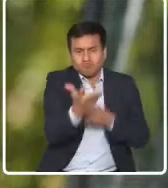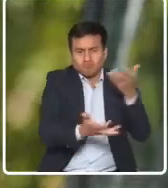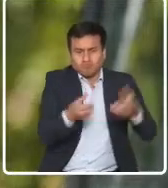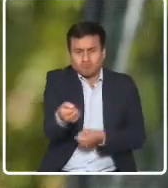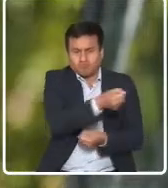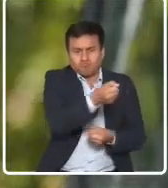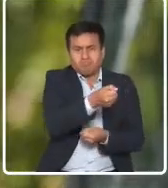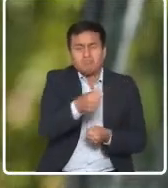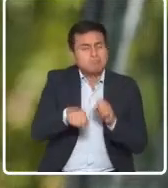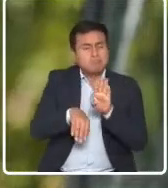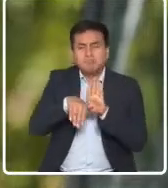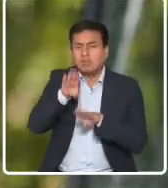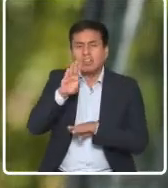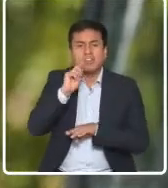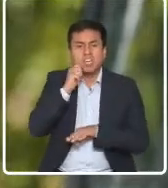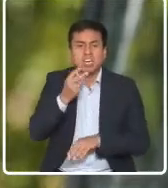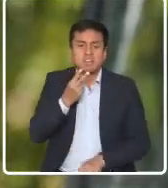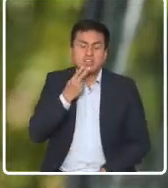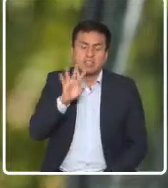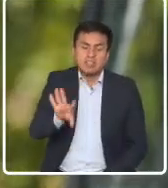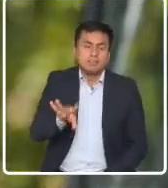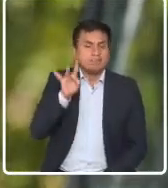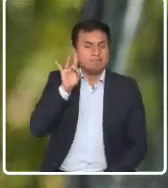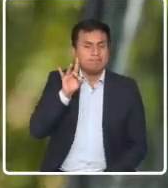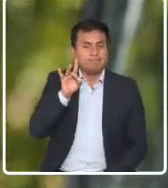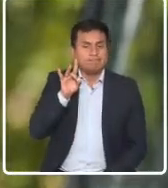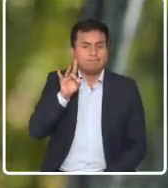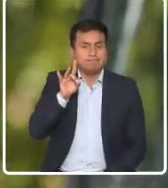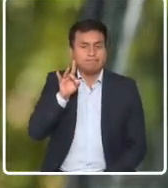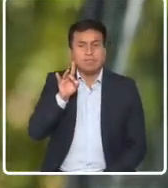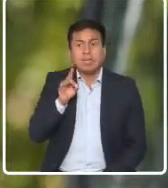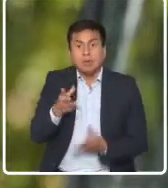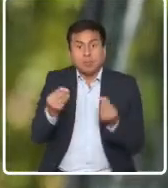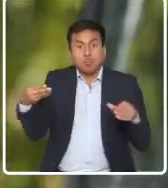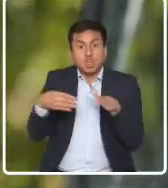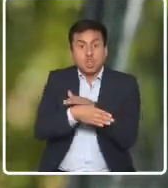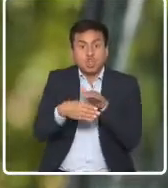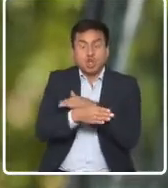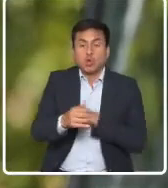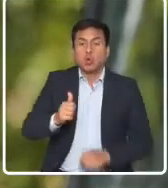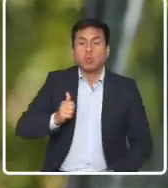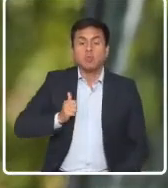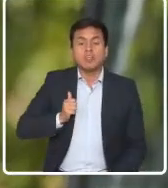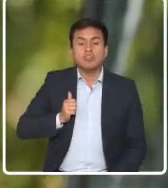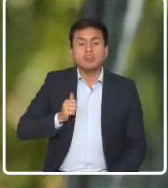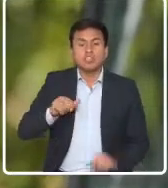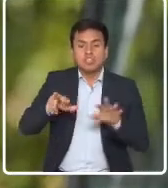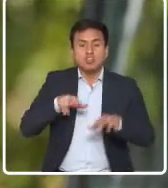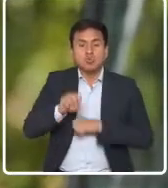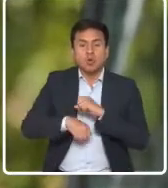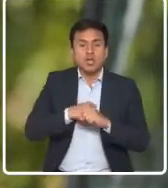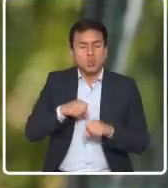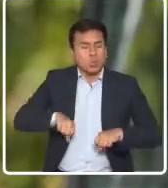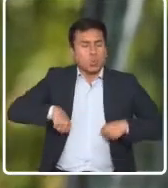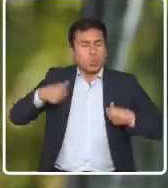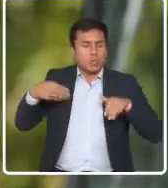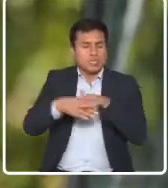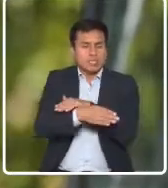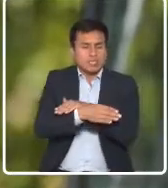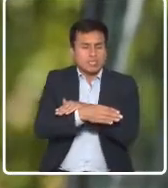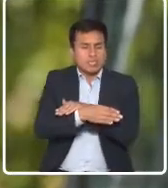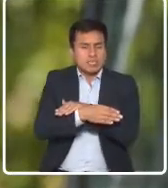casos, es una opción de vida. Muchos ingresan cumpliendo recién los 18 años